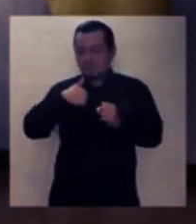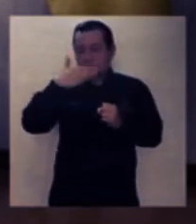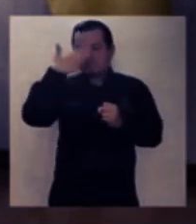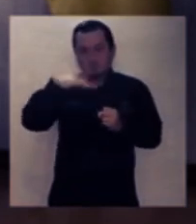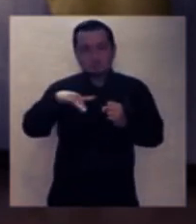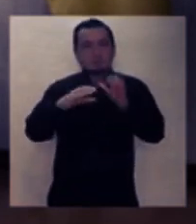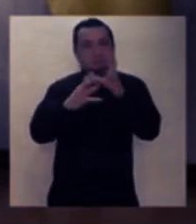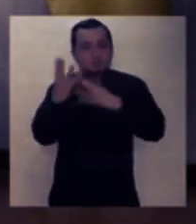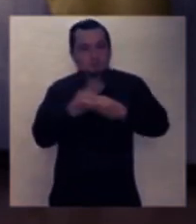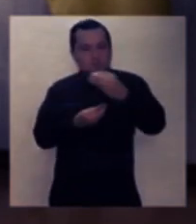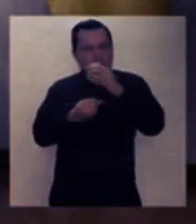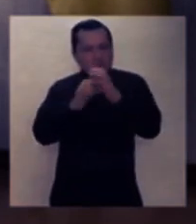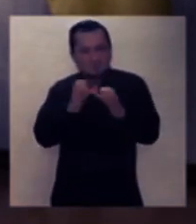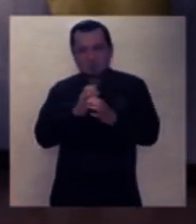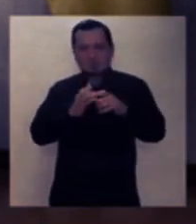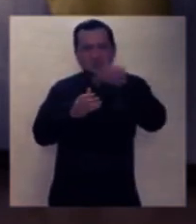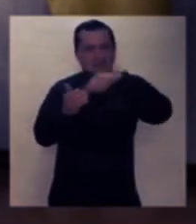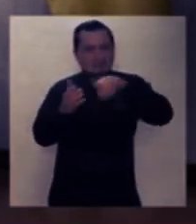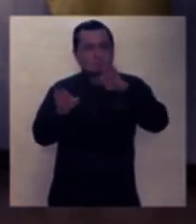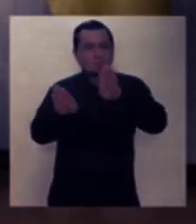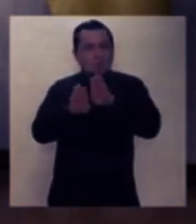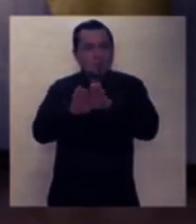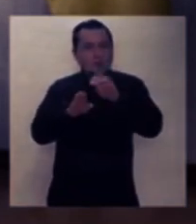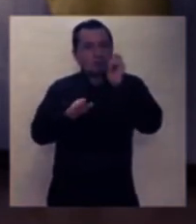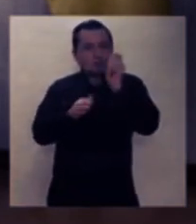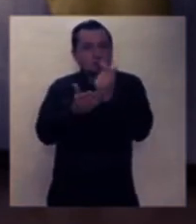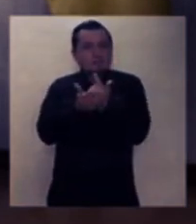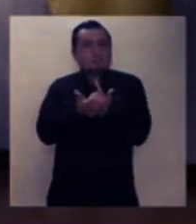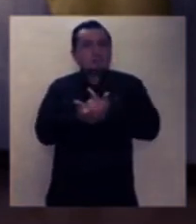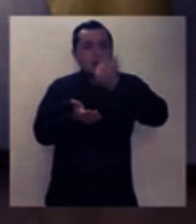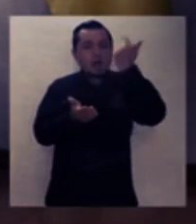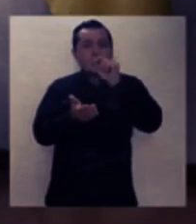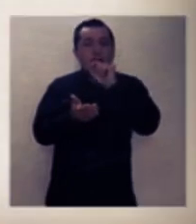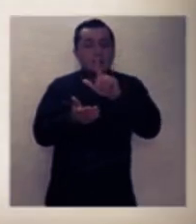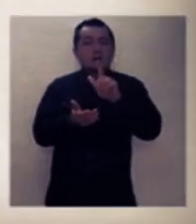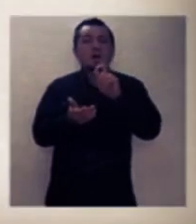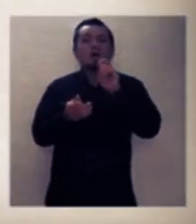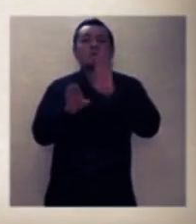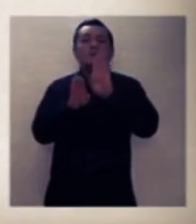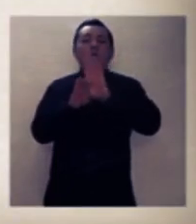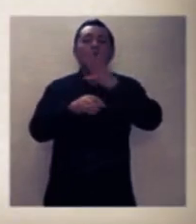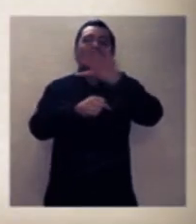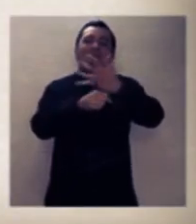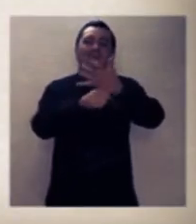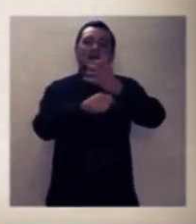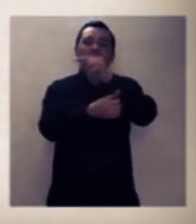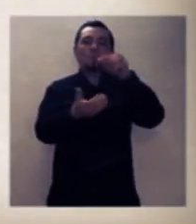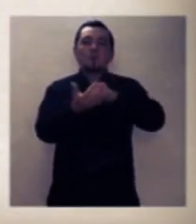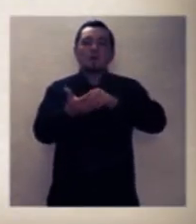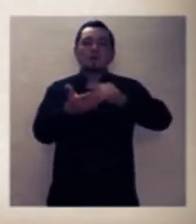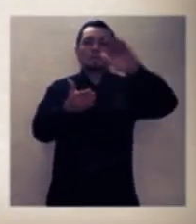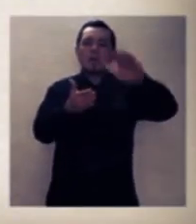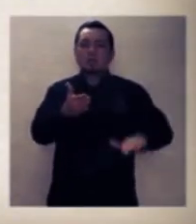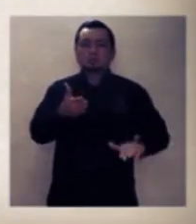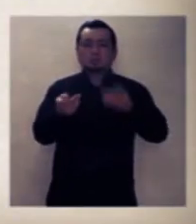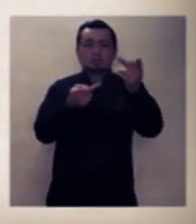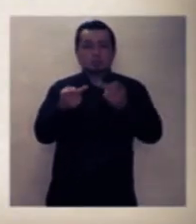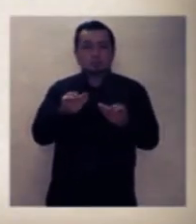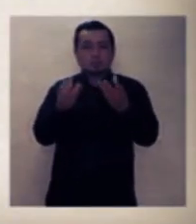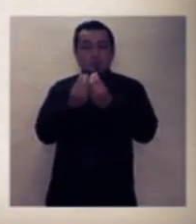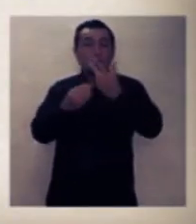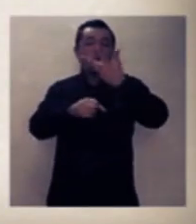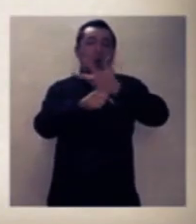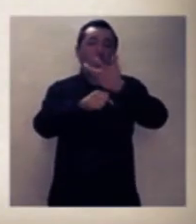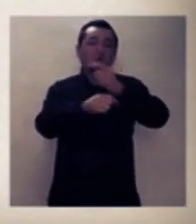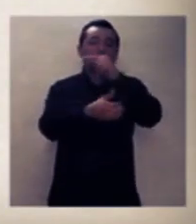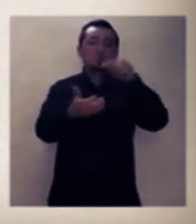a pesar de muchas circunstancias que nos hacían un estado de altísimo nivel de riesgo, Jalisco tiene la quinta menor tasa de casos